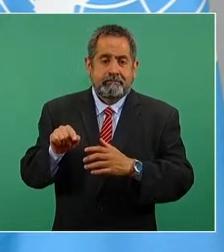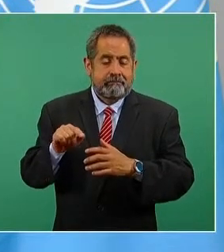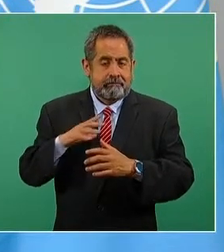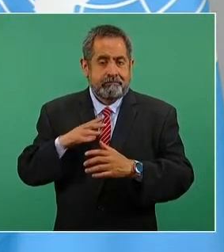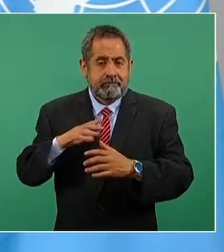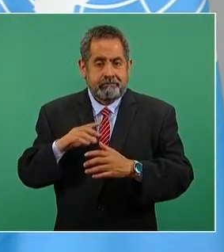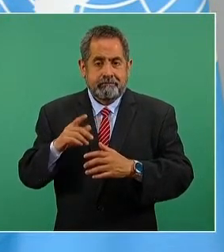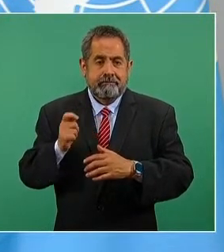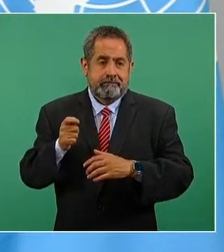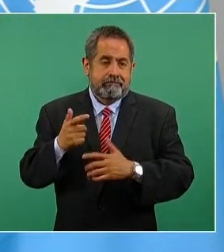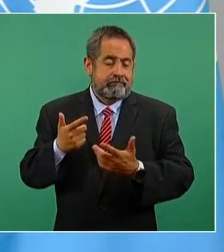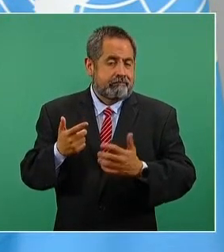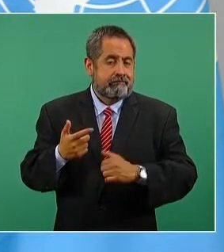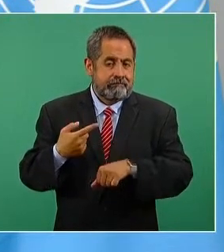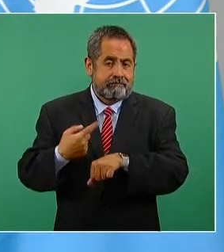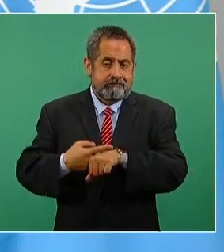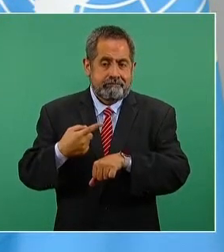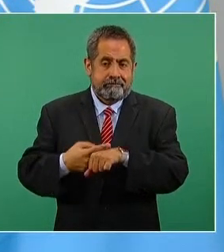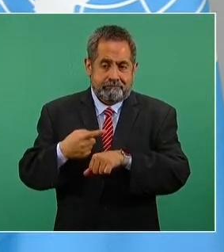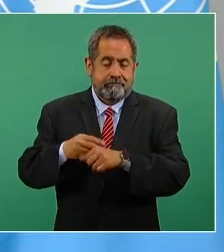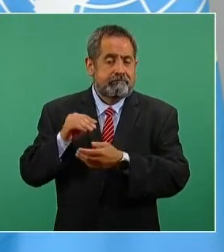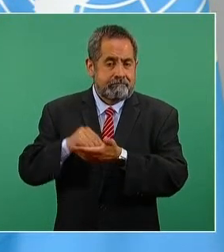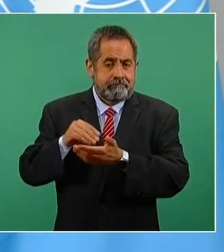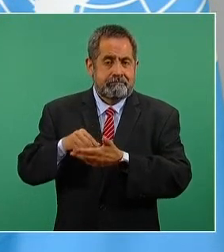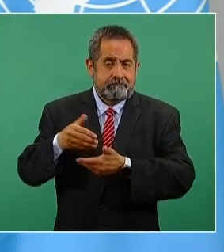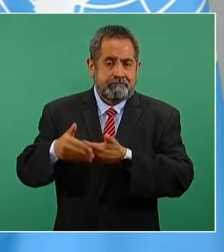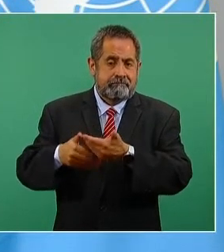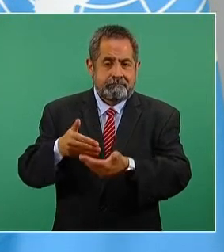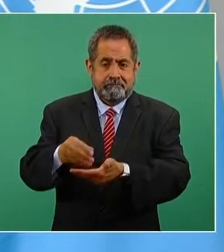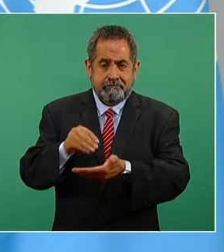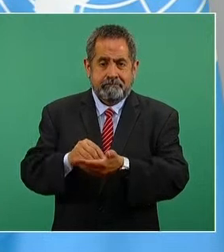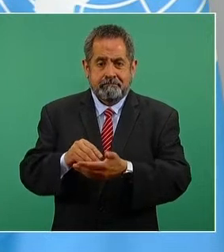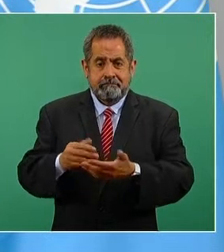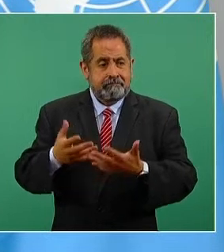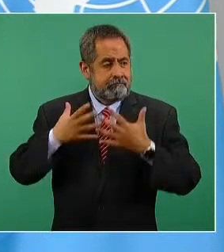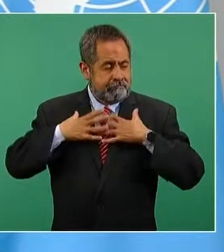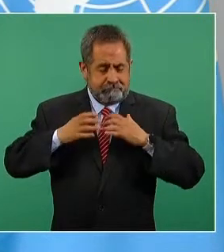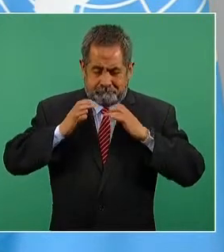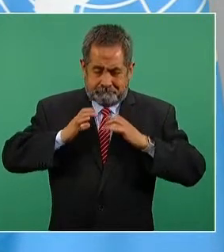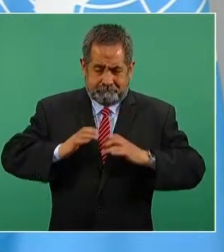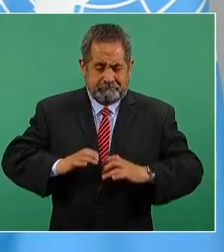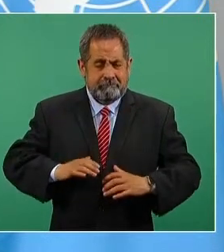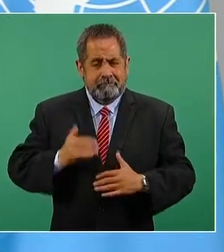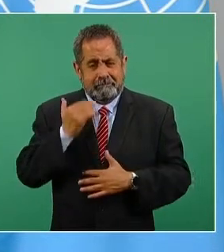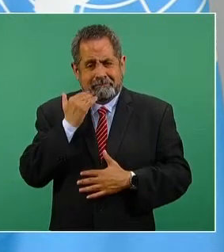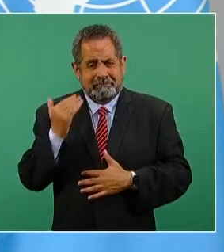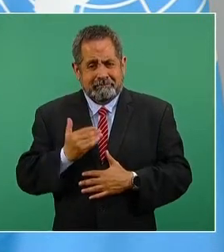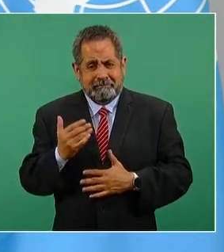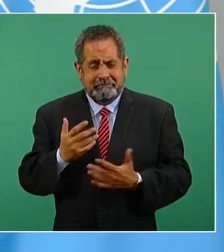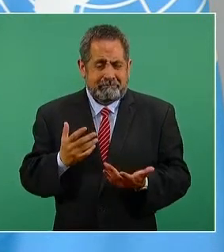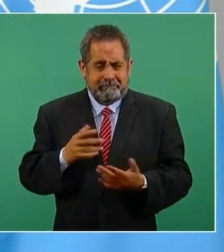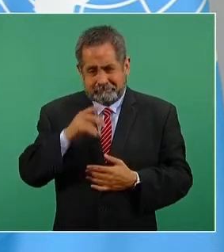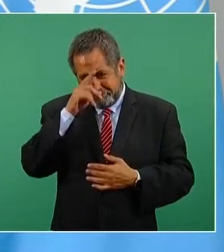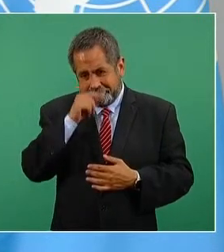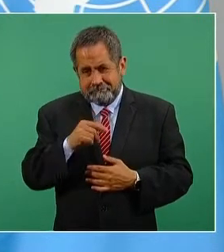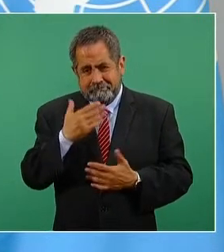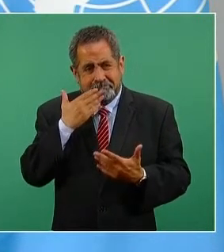que padecer secuelas, nos afecta a nuestro organismo.